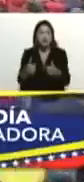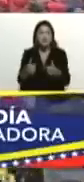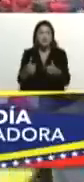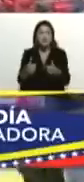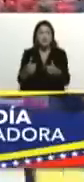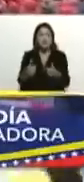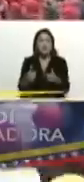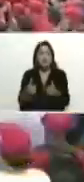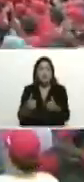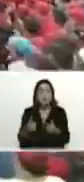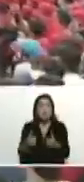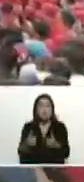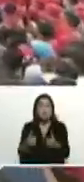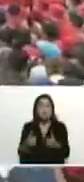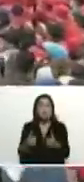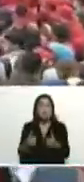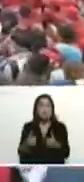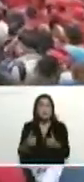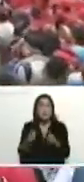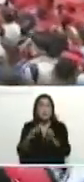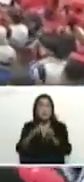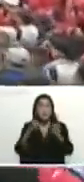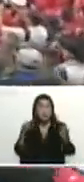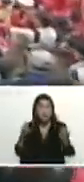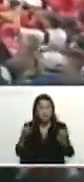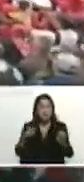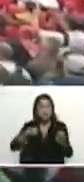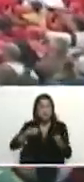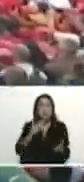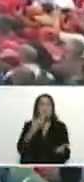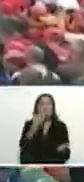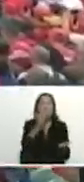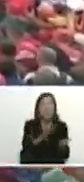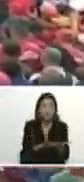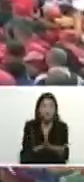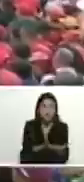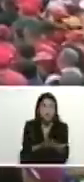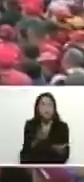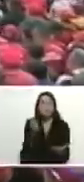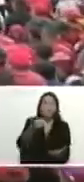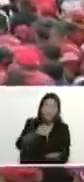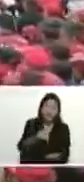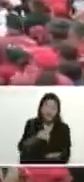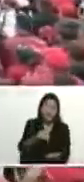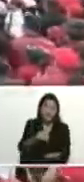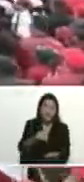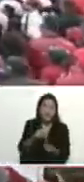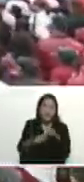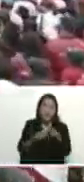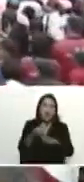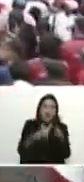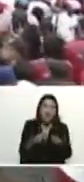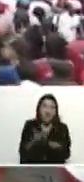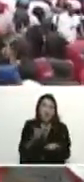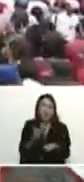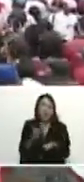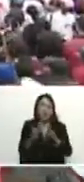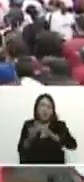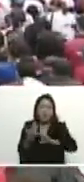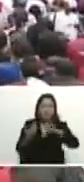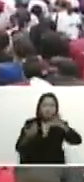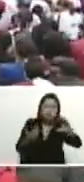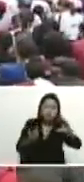Aquí ellos me hacen una propuesta y yo he venido madurando cómo mejorar los ingresos